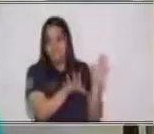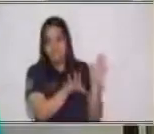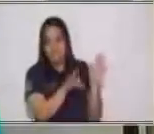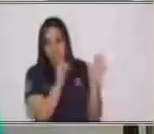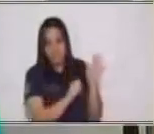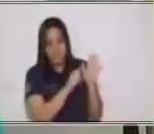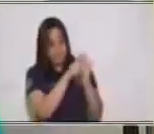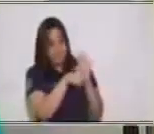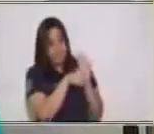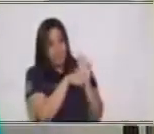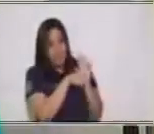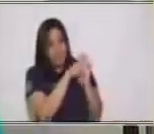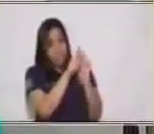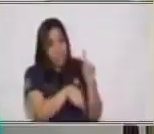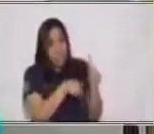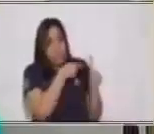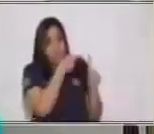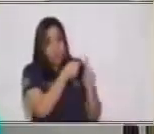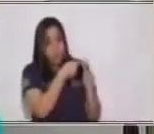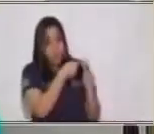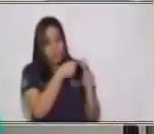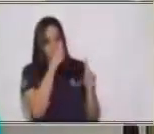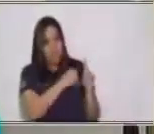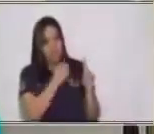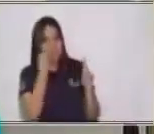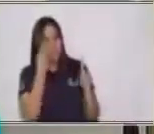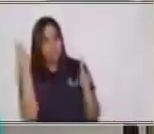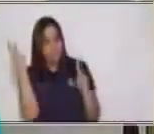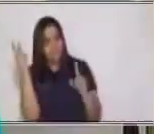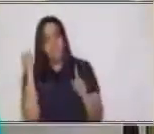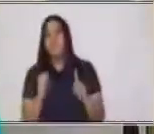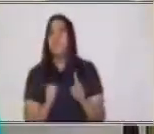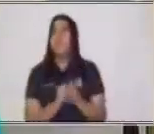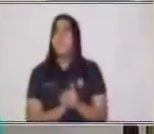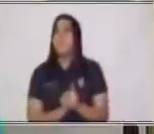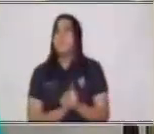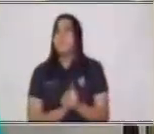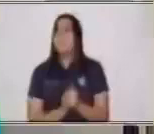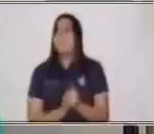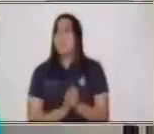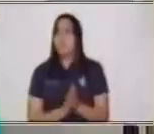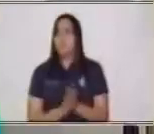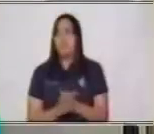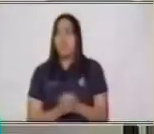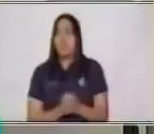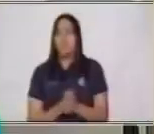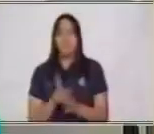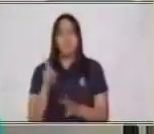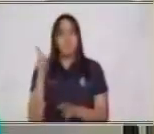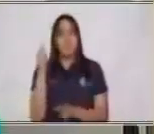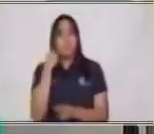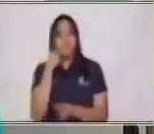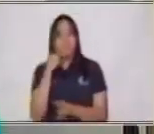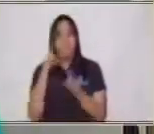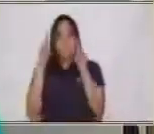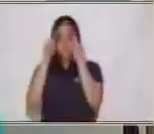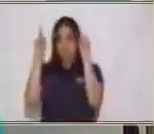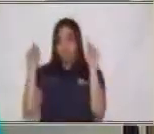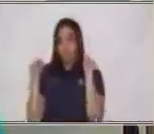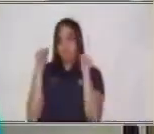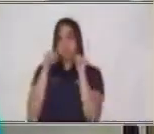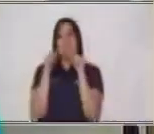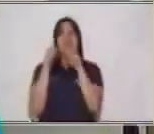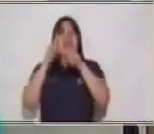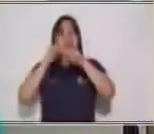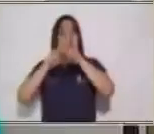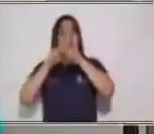esas posiciones. Negativo, positivo. Entonces, el término del centro es la